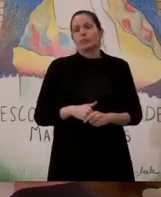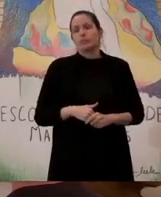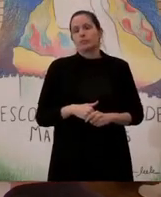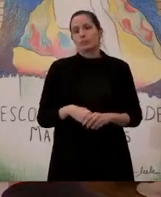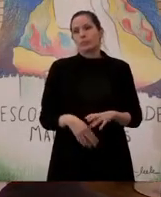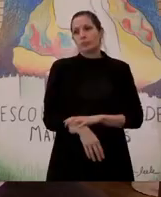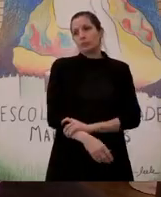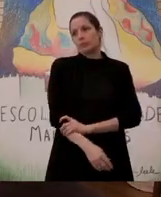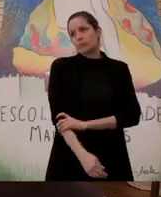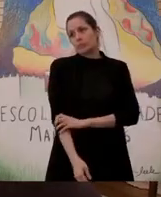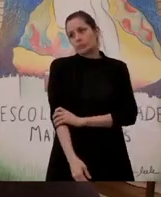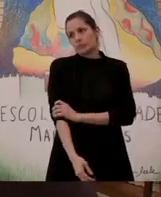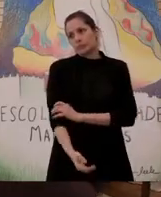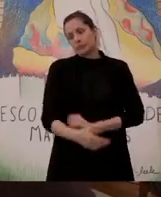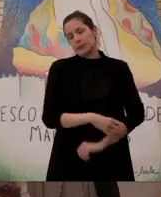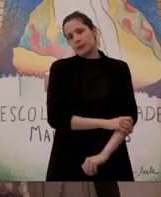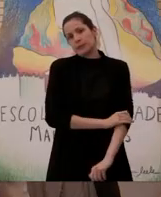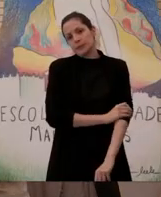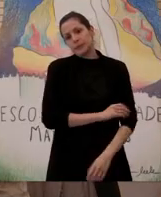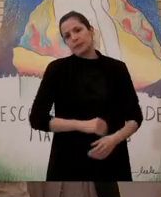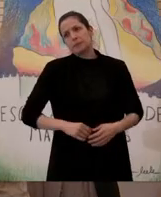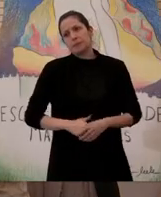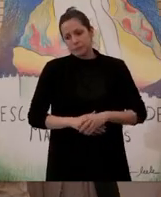por la